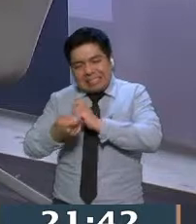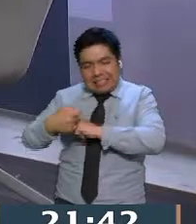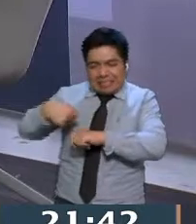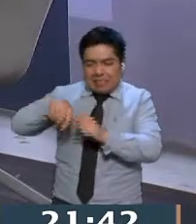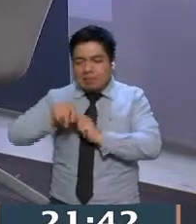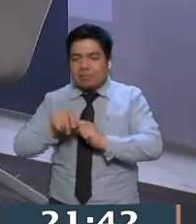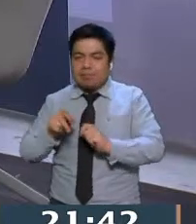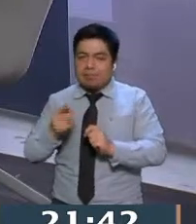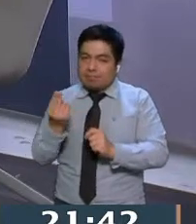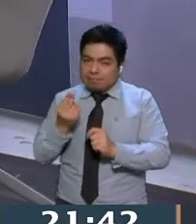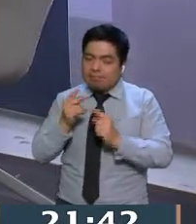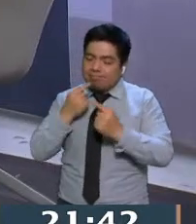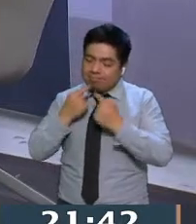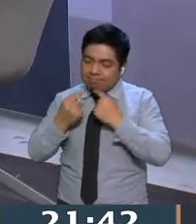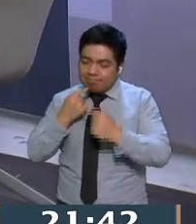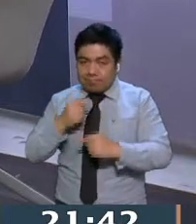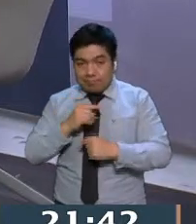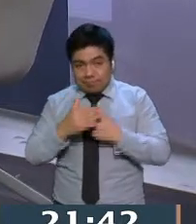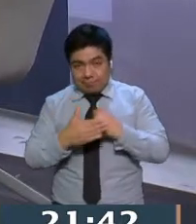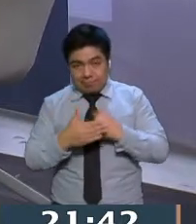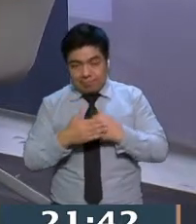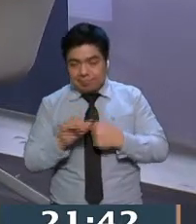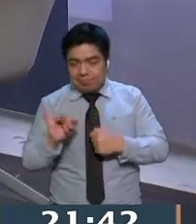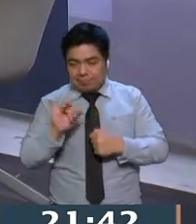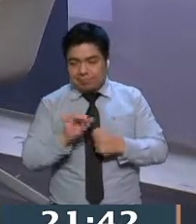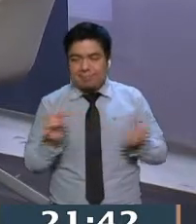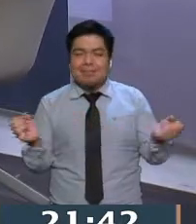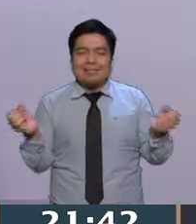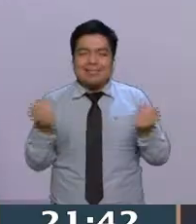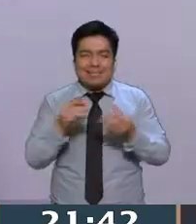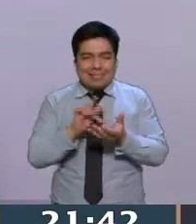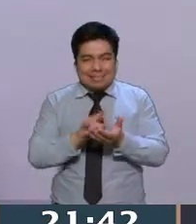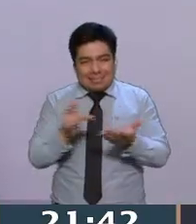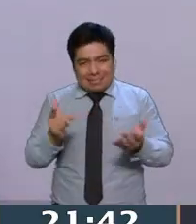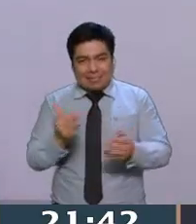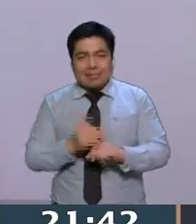Excelente, de acuerdo. Pues por acá nos vemos la próxima semana. Listo. Muchas gracias, doctora. Gracias. Nosotros nos vamos a Ciudad Adentro.